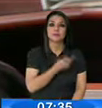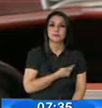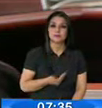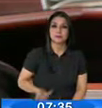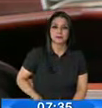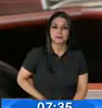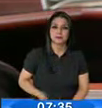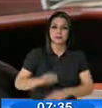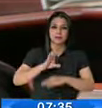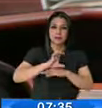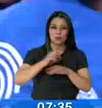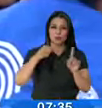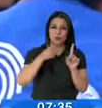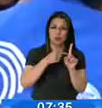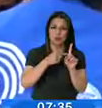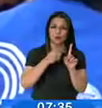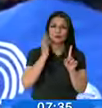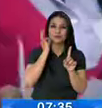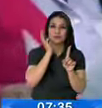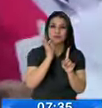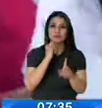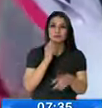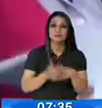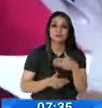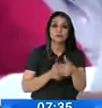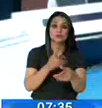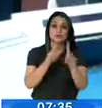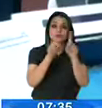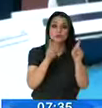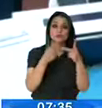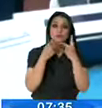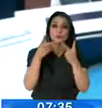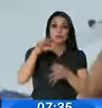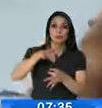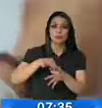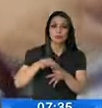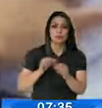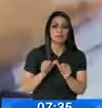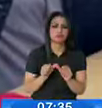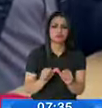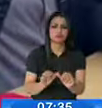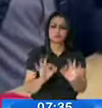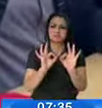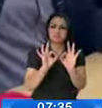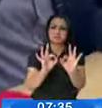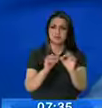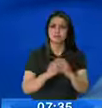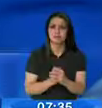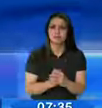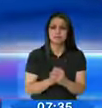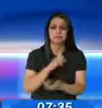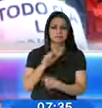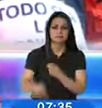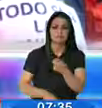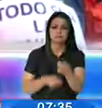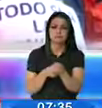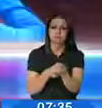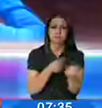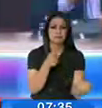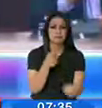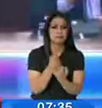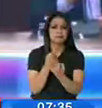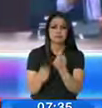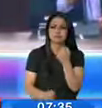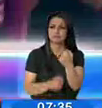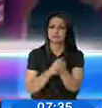República, María Alejandra Vicuña, señaló que el proceso de la consulta popular está encaminado y que ha recibido un apoyo mayoritario en todo el país